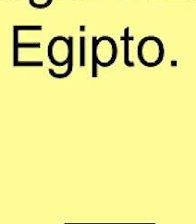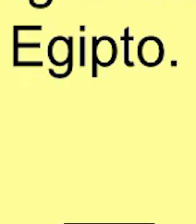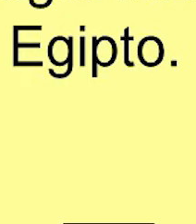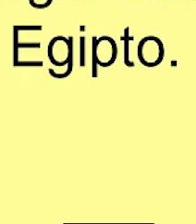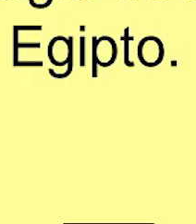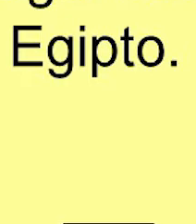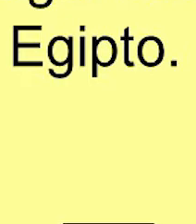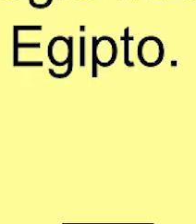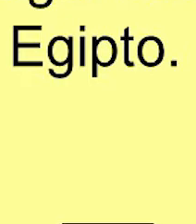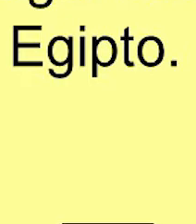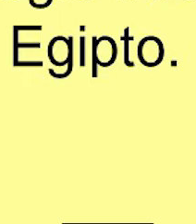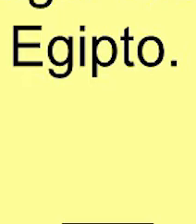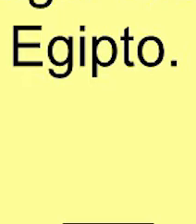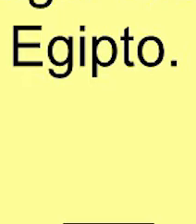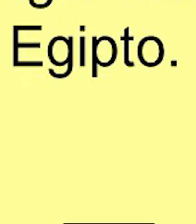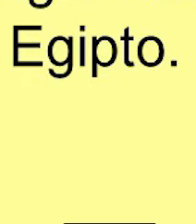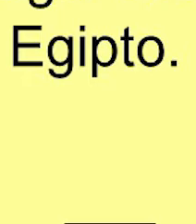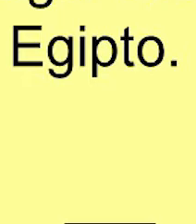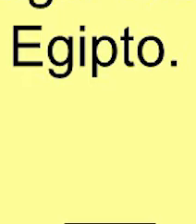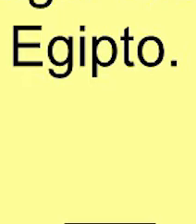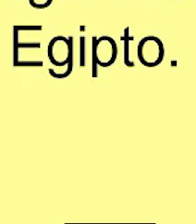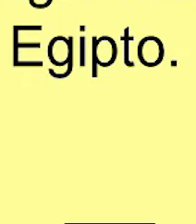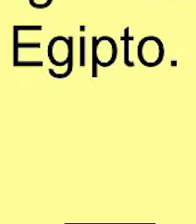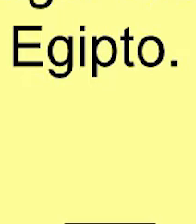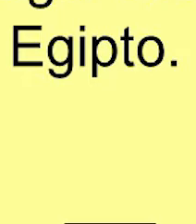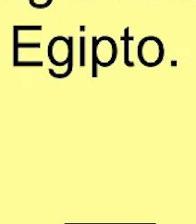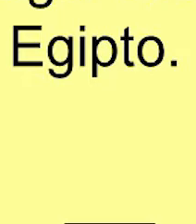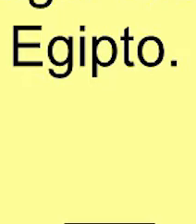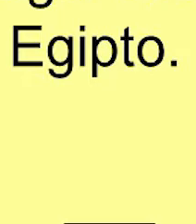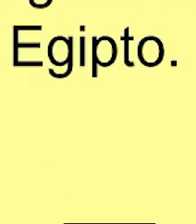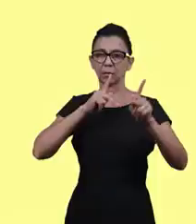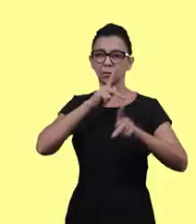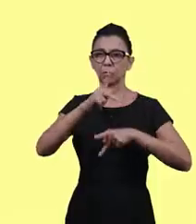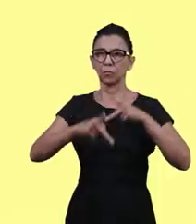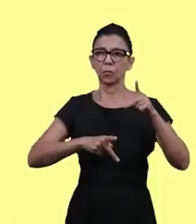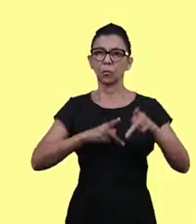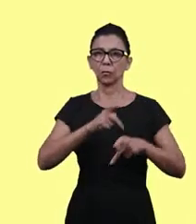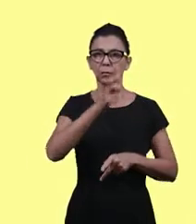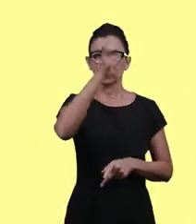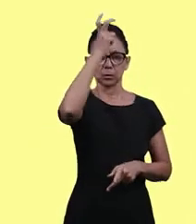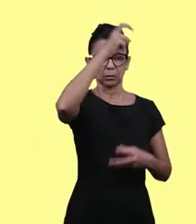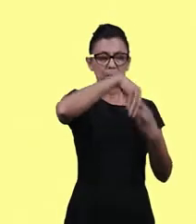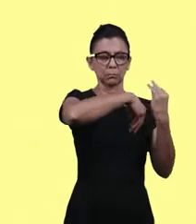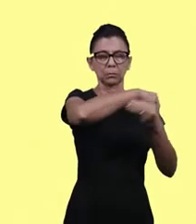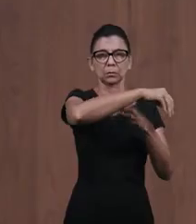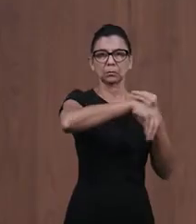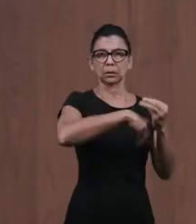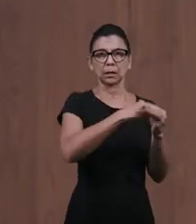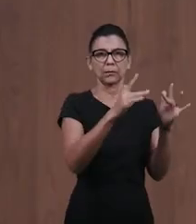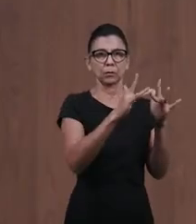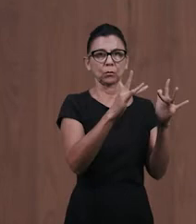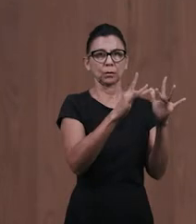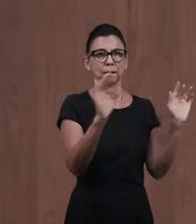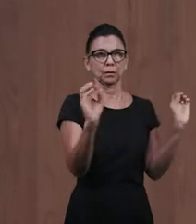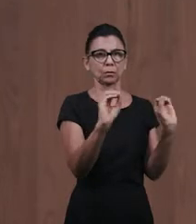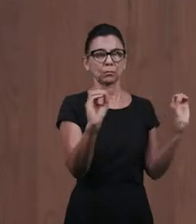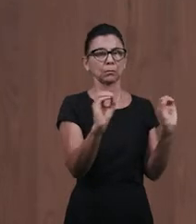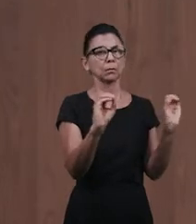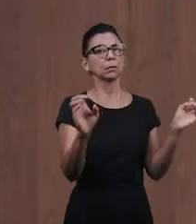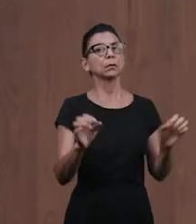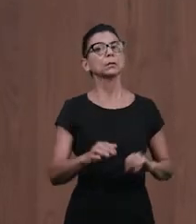el palacio de Faraón. Él no se contaminaba con las cosas de Egipto, porque él tenía la palabra de Dios en su